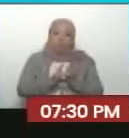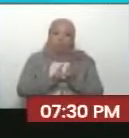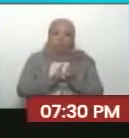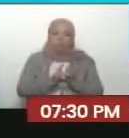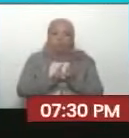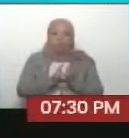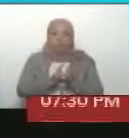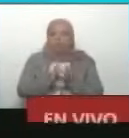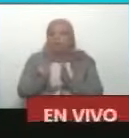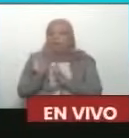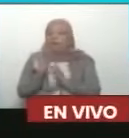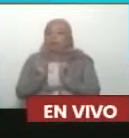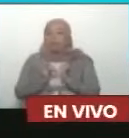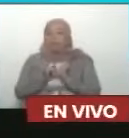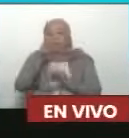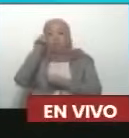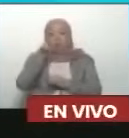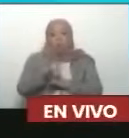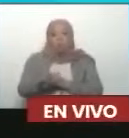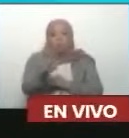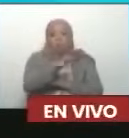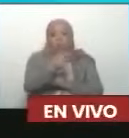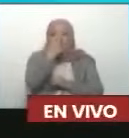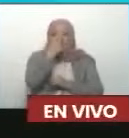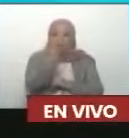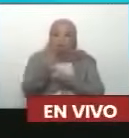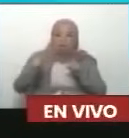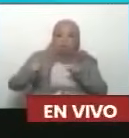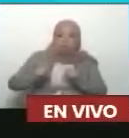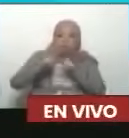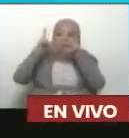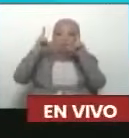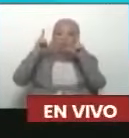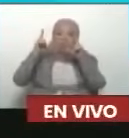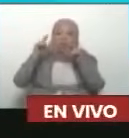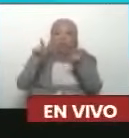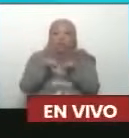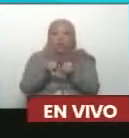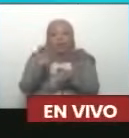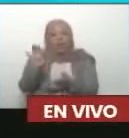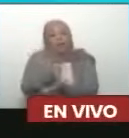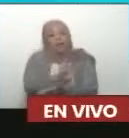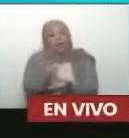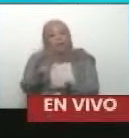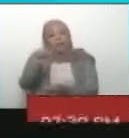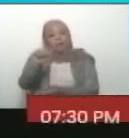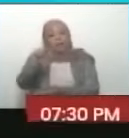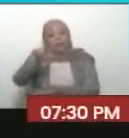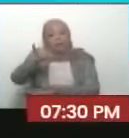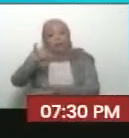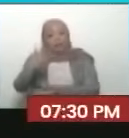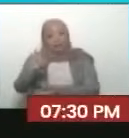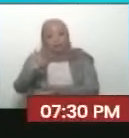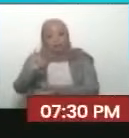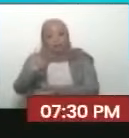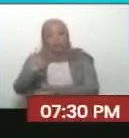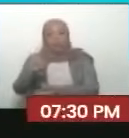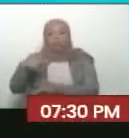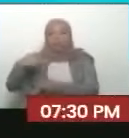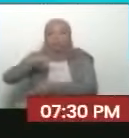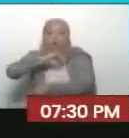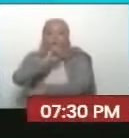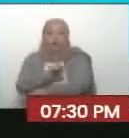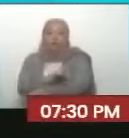Nuestro Señor Jesucristo que se iba de pueblo en pueblo a despertar a la gente, como dijera Ali Primera. Nuestro Señor Jesucristo que se iba con su